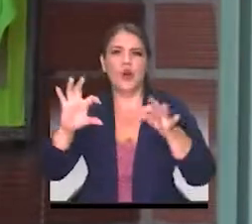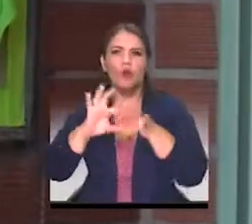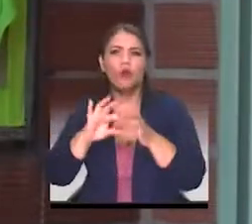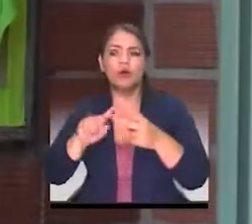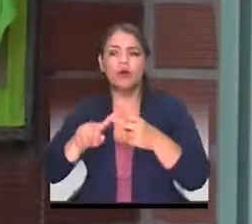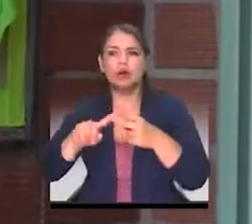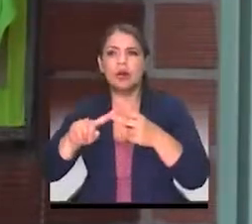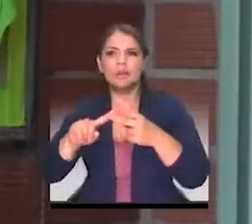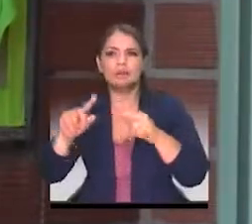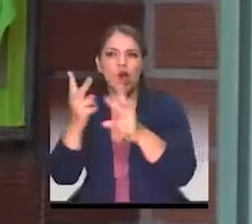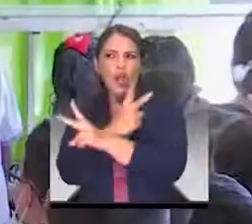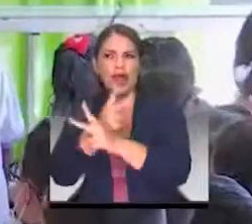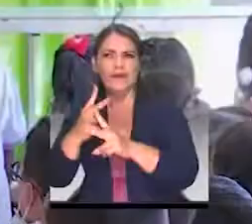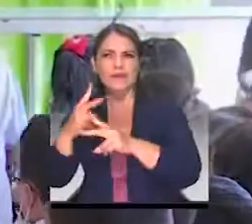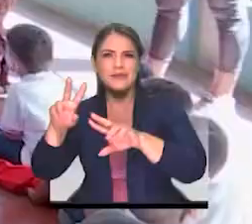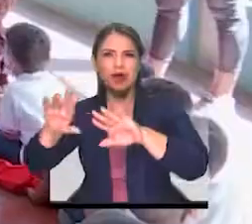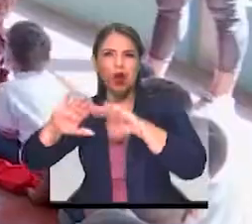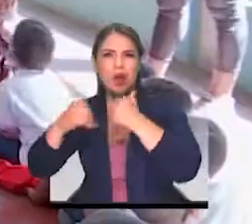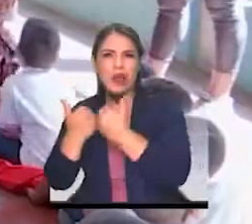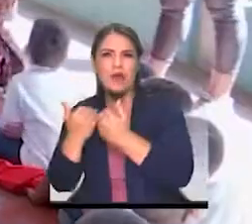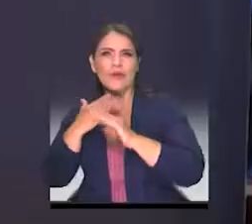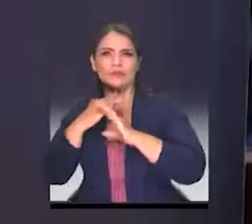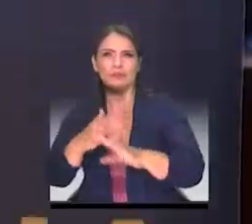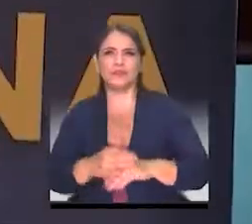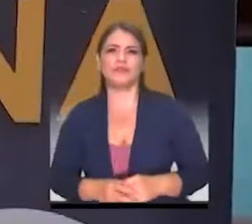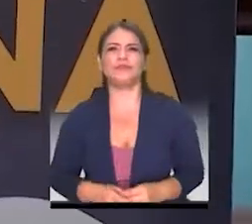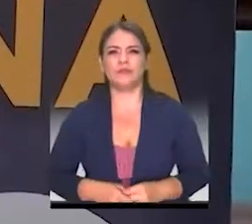escolar. Vamos a ver de qué se trata.